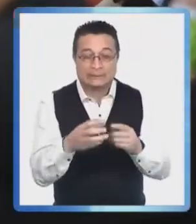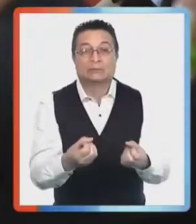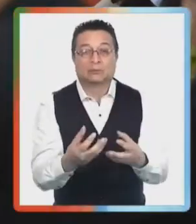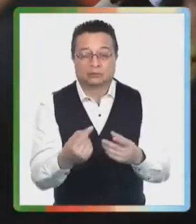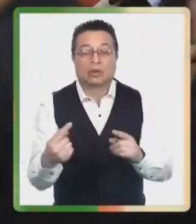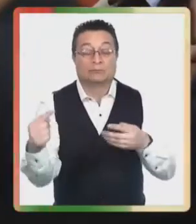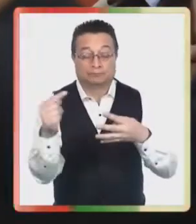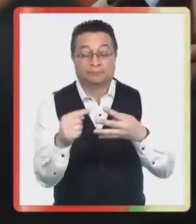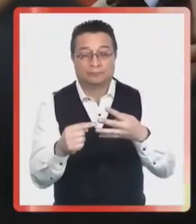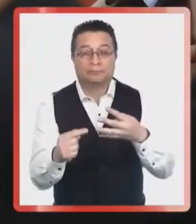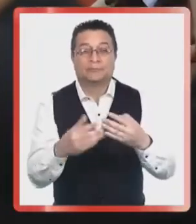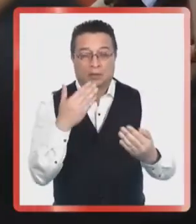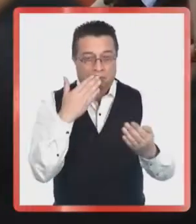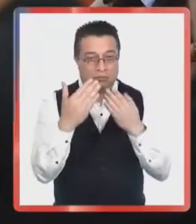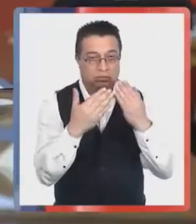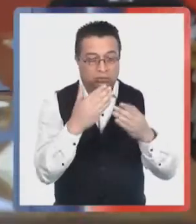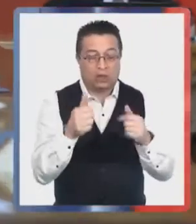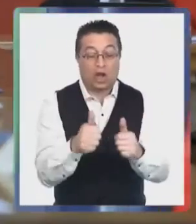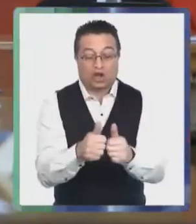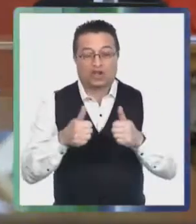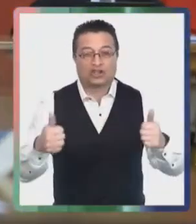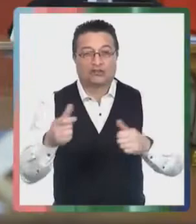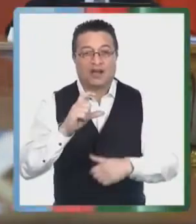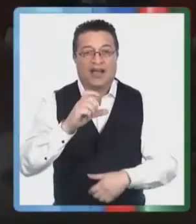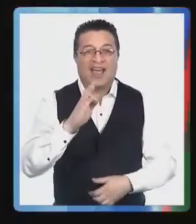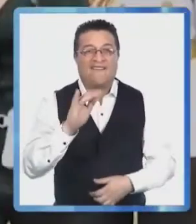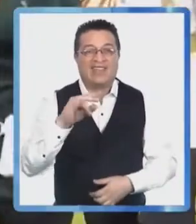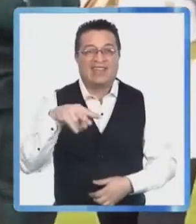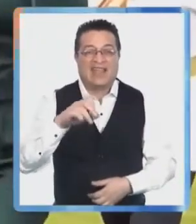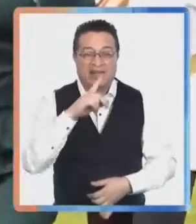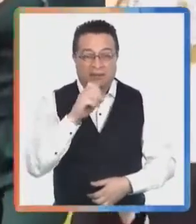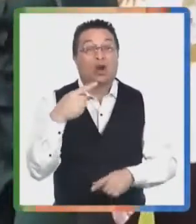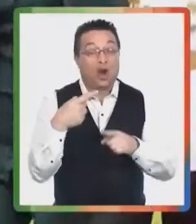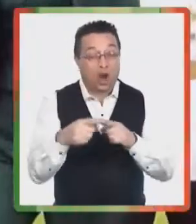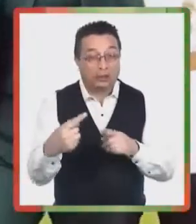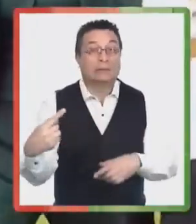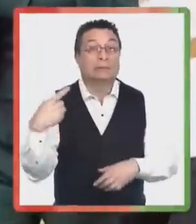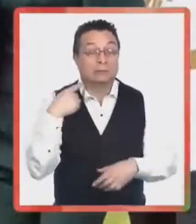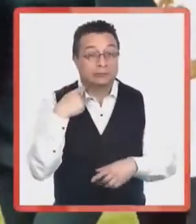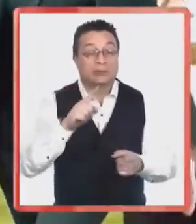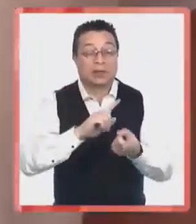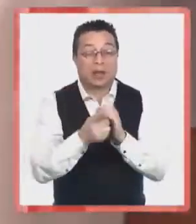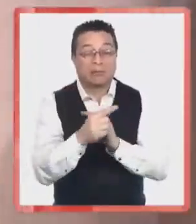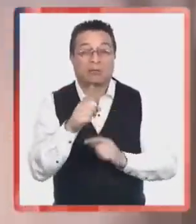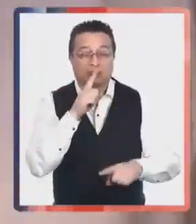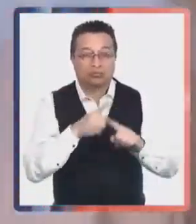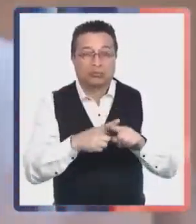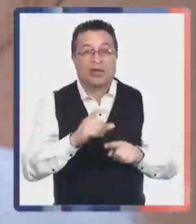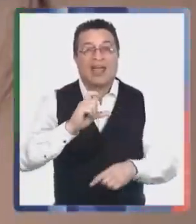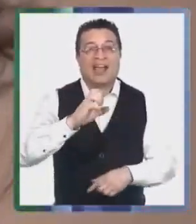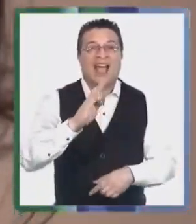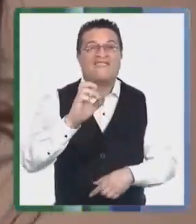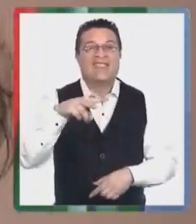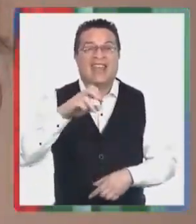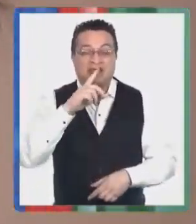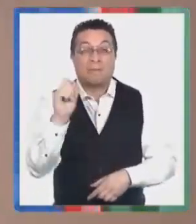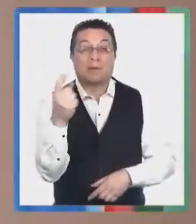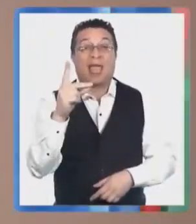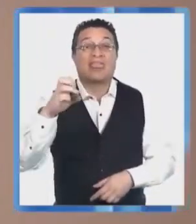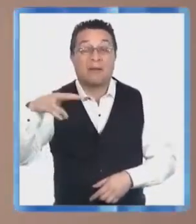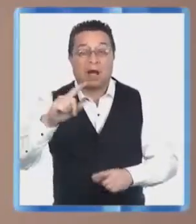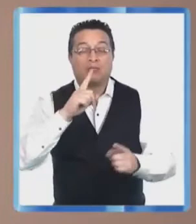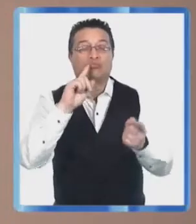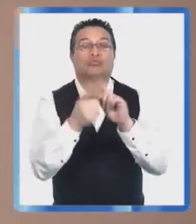sido parte de los asuntos que discutió el Consejo de Gabinete. Otro impas fue el cambio de nombre de Gabinete de la Primera Dama